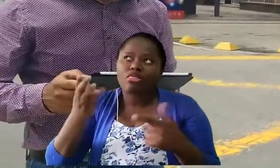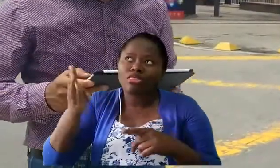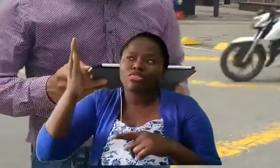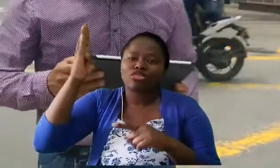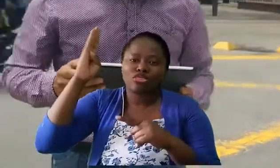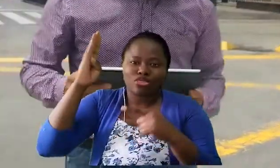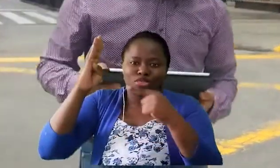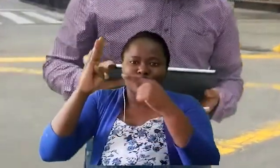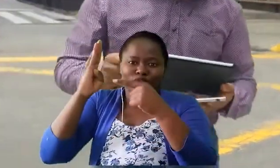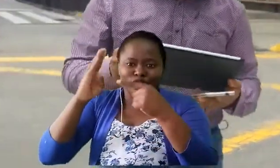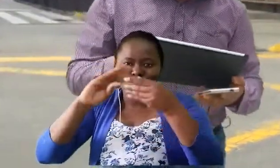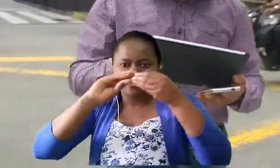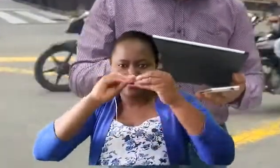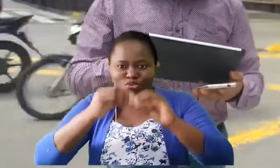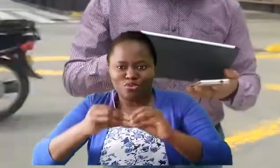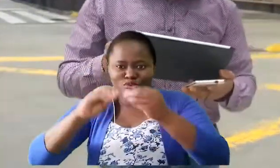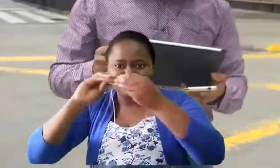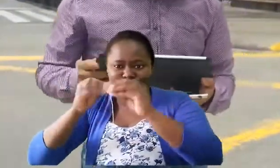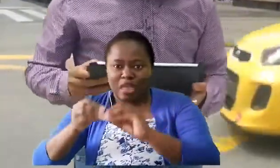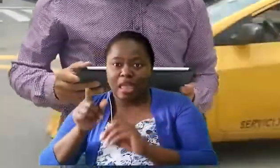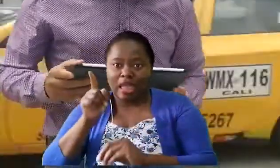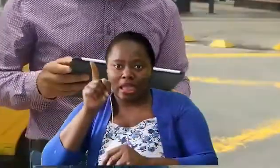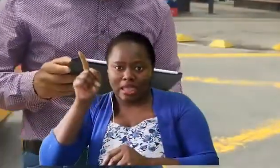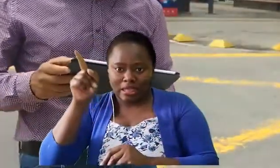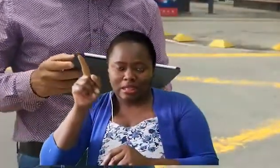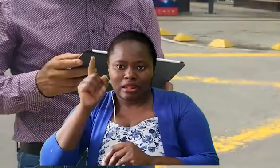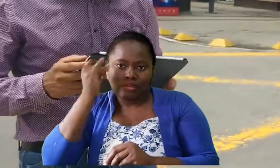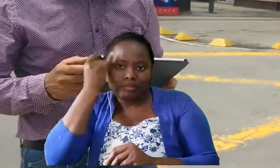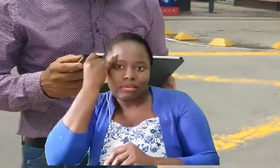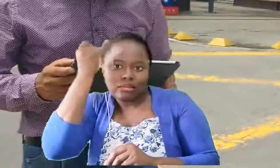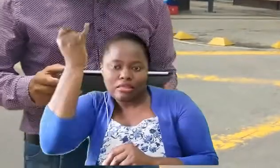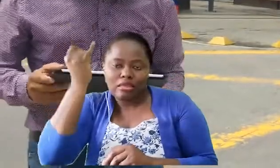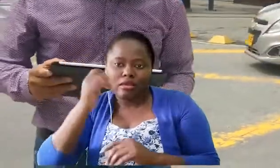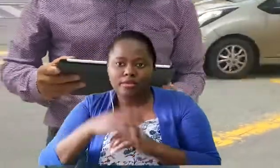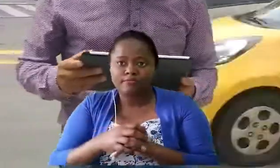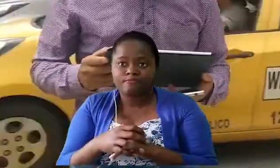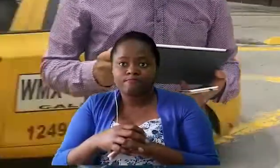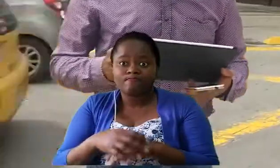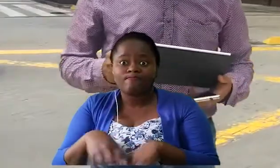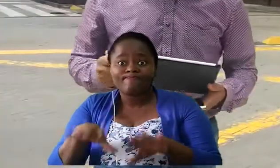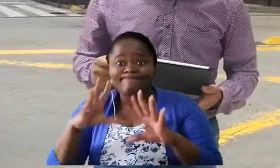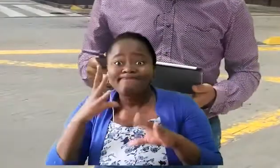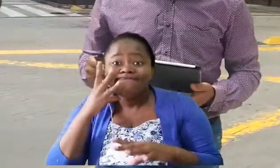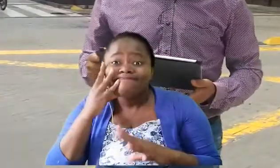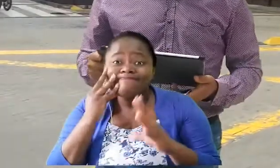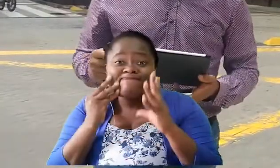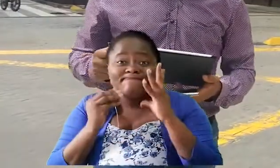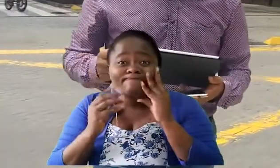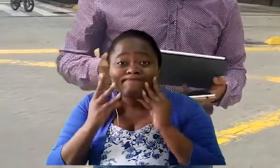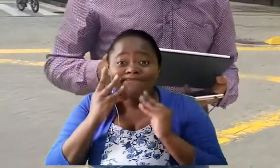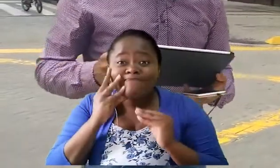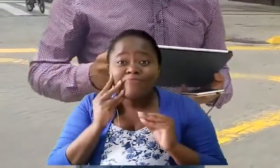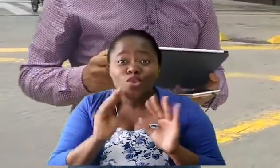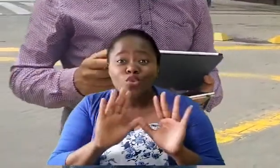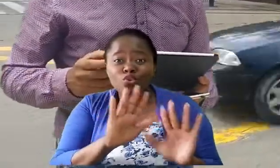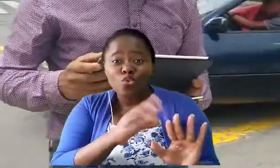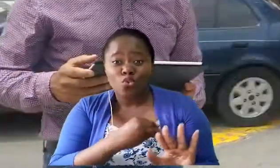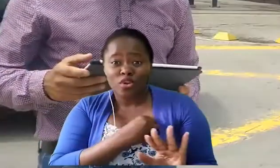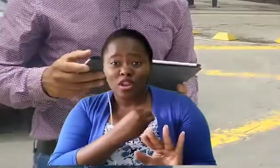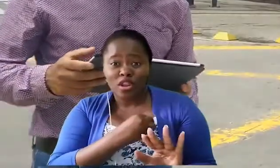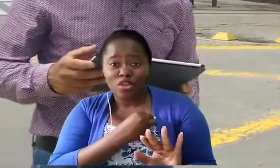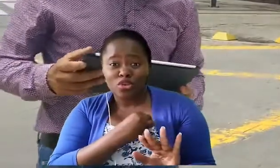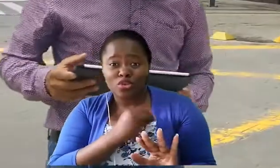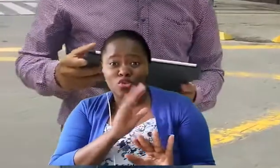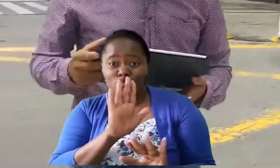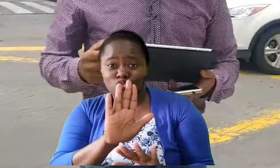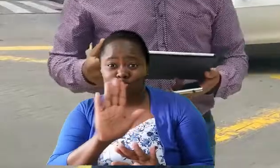definitivamente Dios. Como si fuera poco, las experiencias religiosas de las personas también son, digamos,